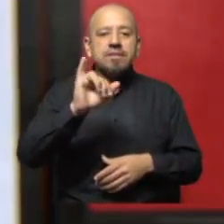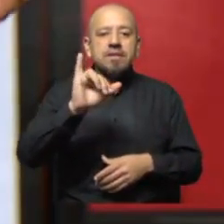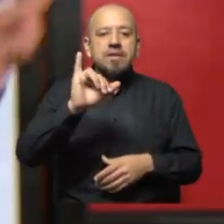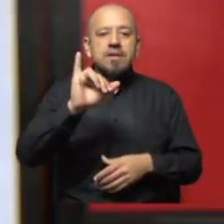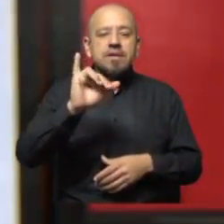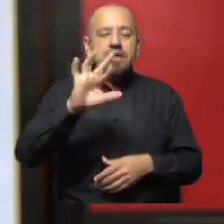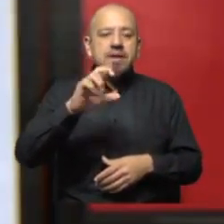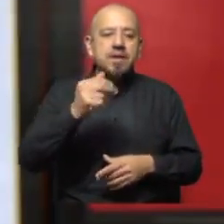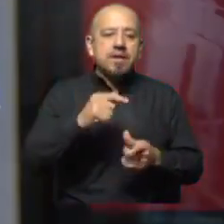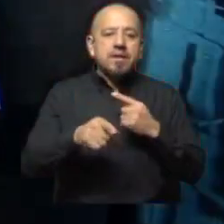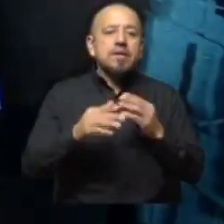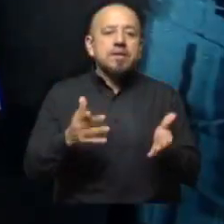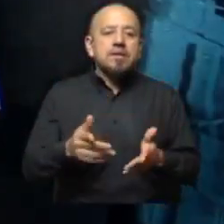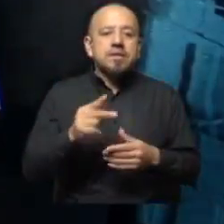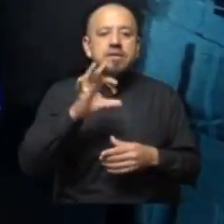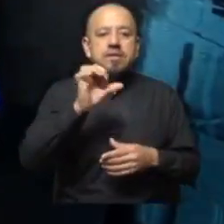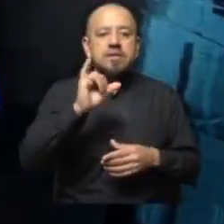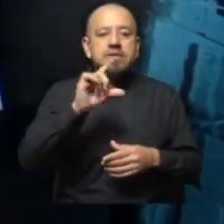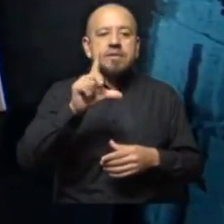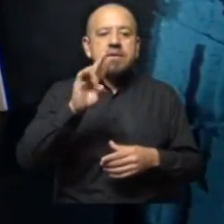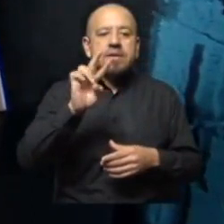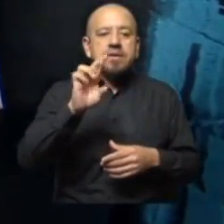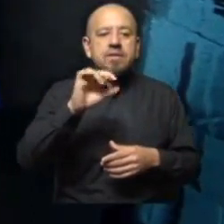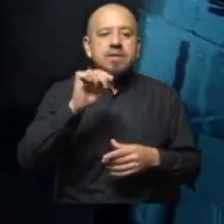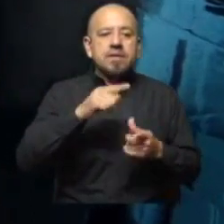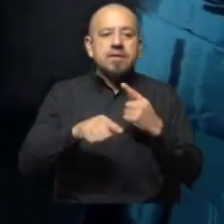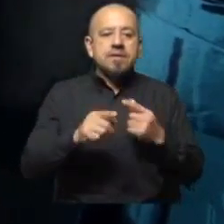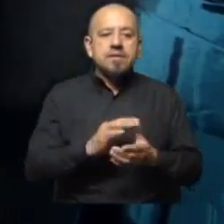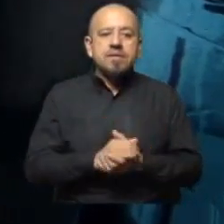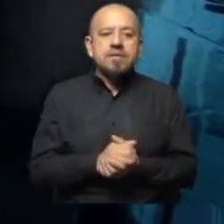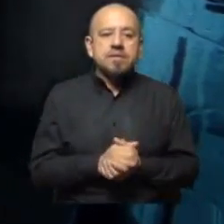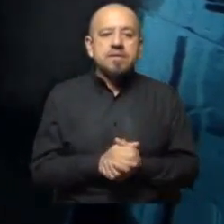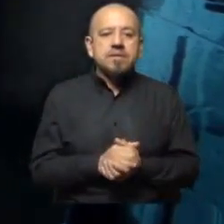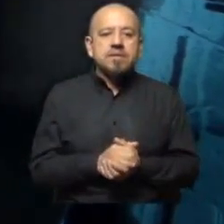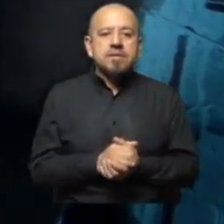hubiera un pacto último representa como silveira